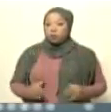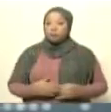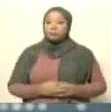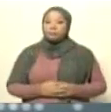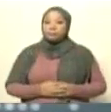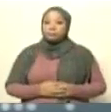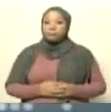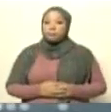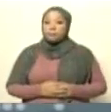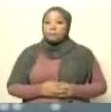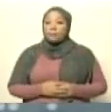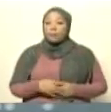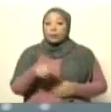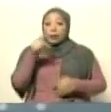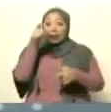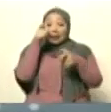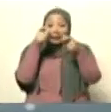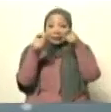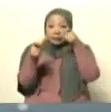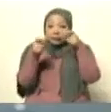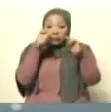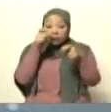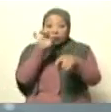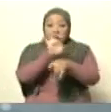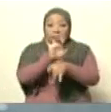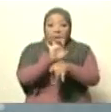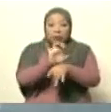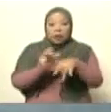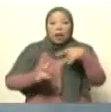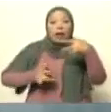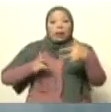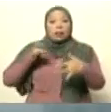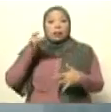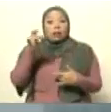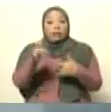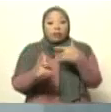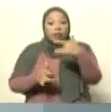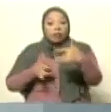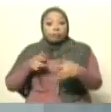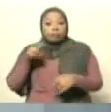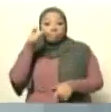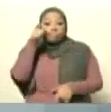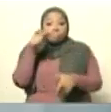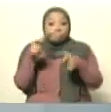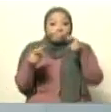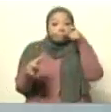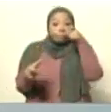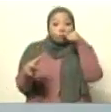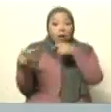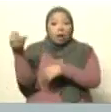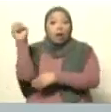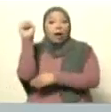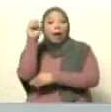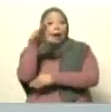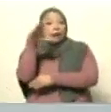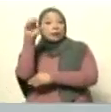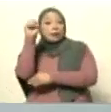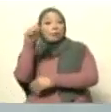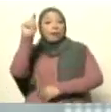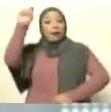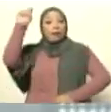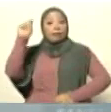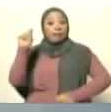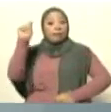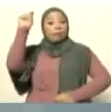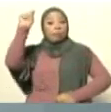se aseguraron que no se conocieron. Pero en esa apertura petrolera se entregaban a transnacionales los campos